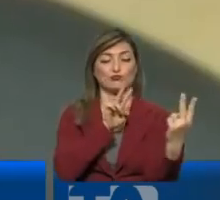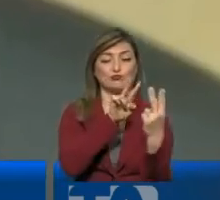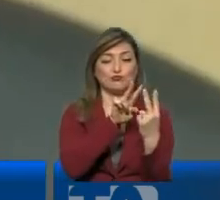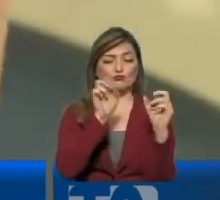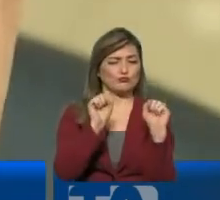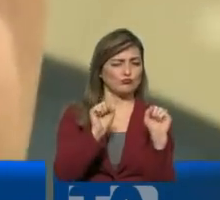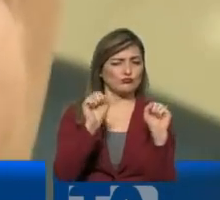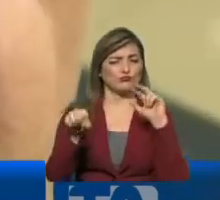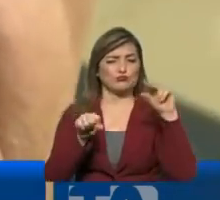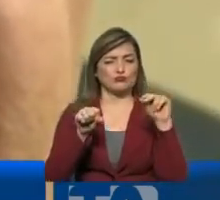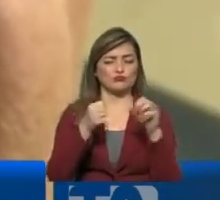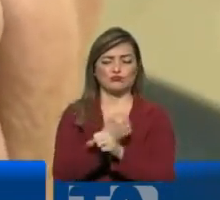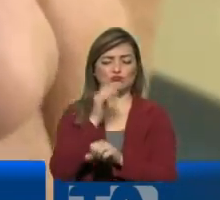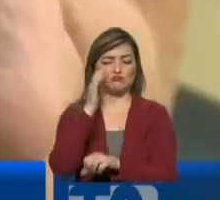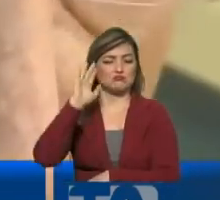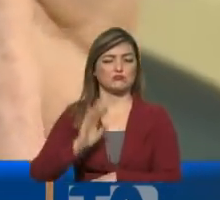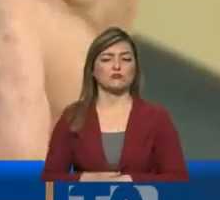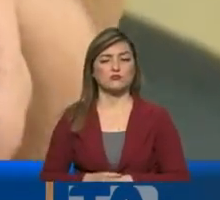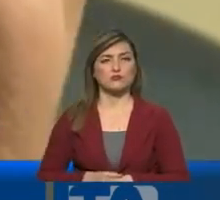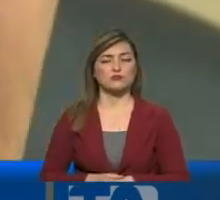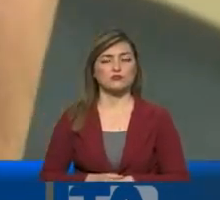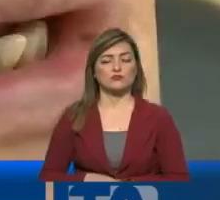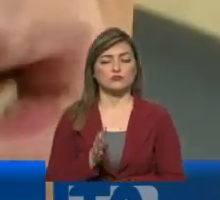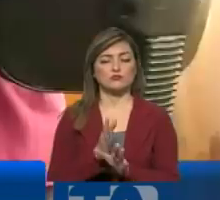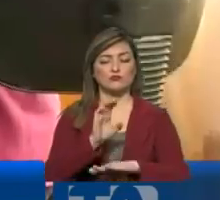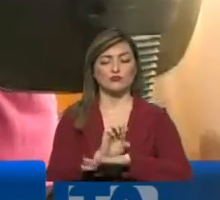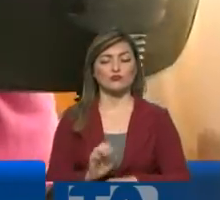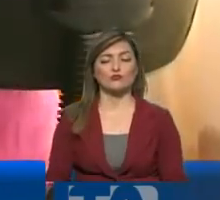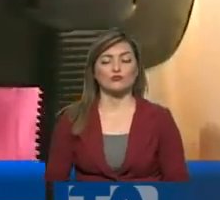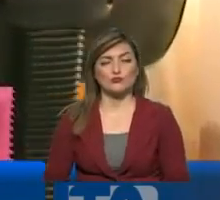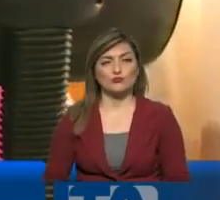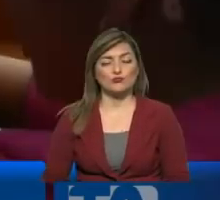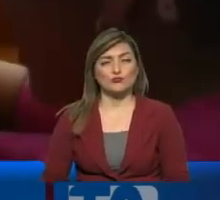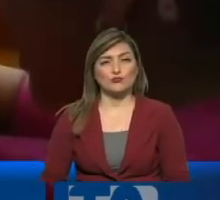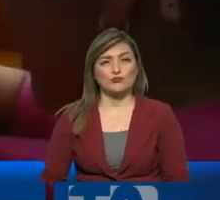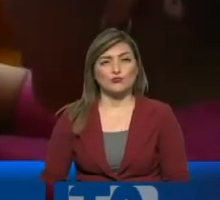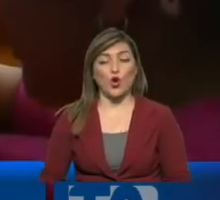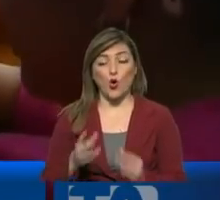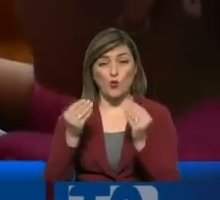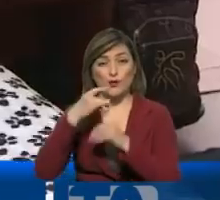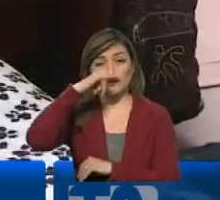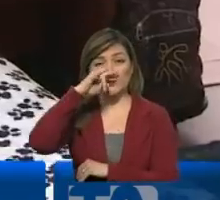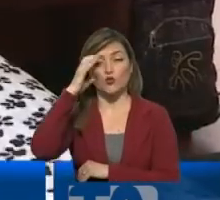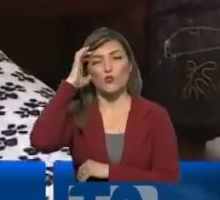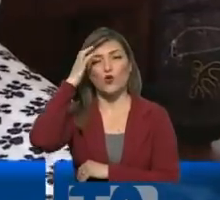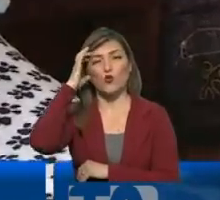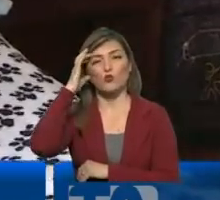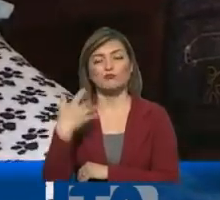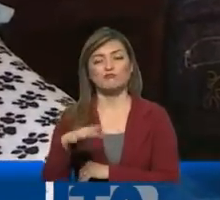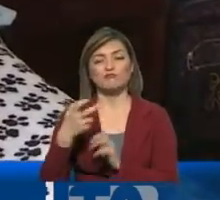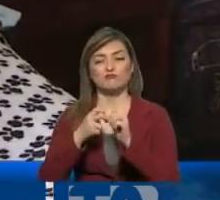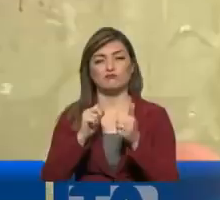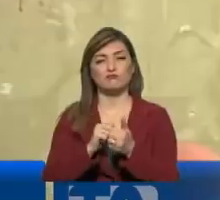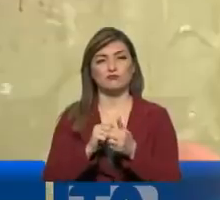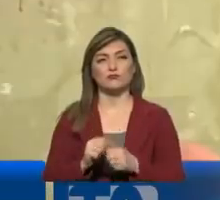lo que sí es cierto es que los profesionales de salud mental en el Ecuador notan que en los jóvenes y niños hay una preocupante tendencia